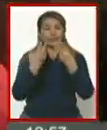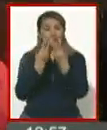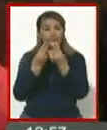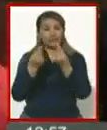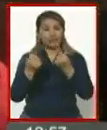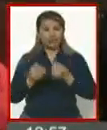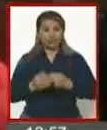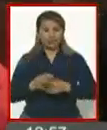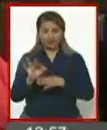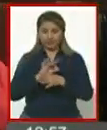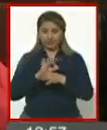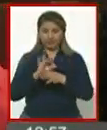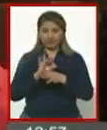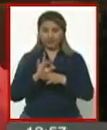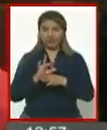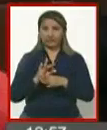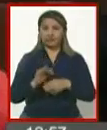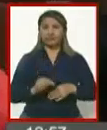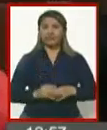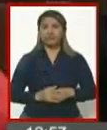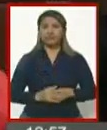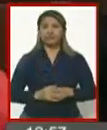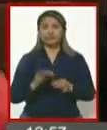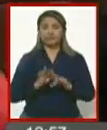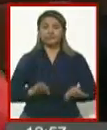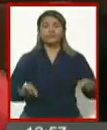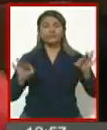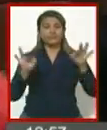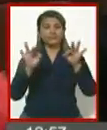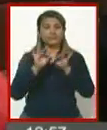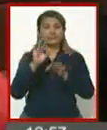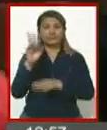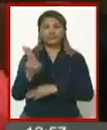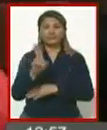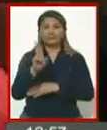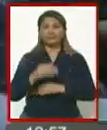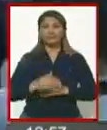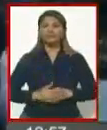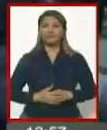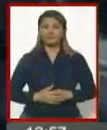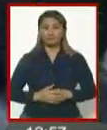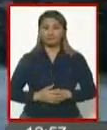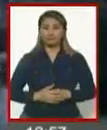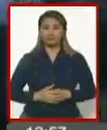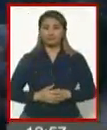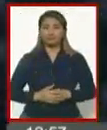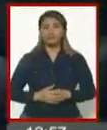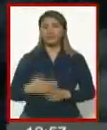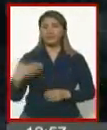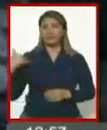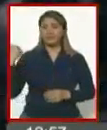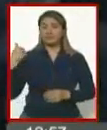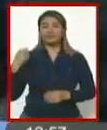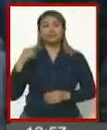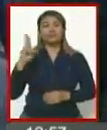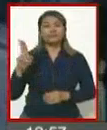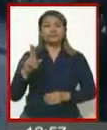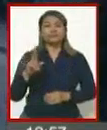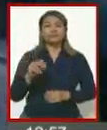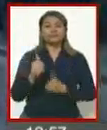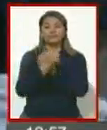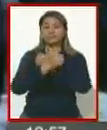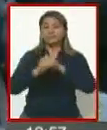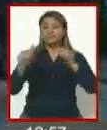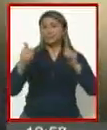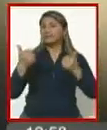solución y funcionalidad a esta importante Universidad del Alto. El rector de la universidad, Gabriel René Moreno, también